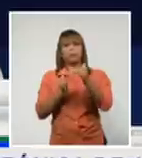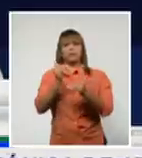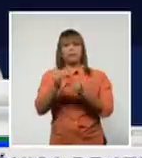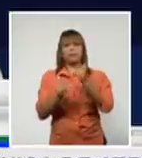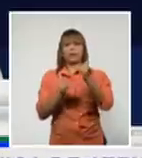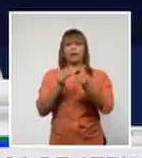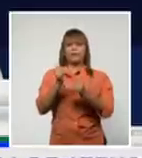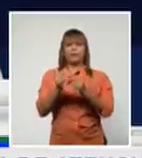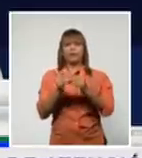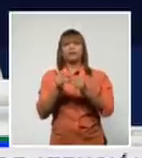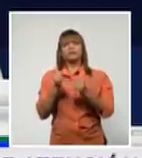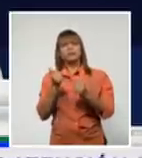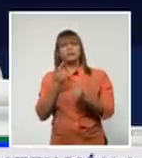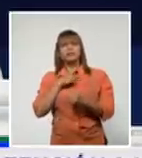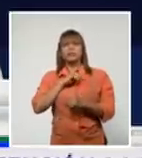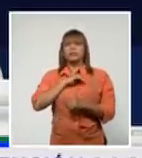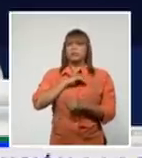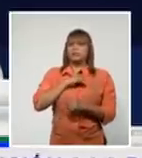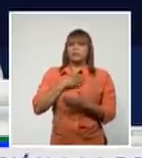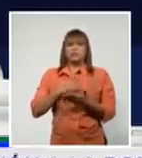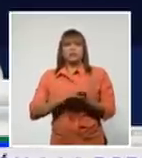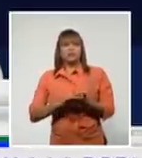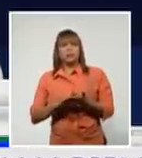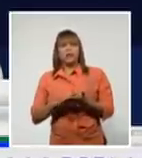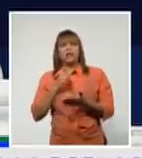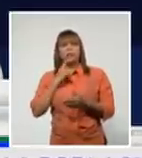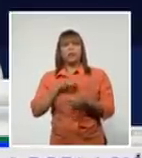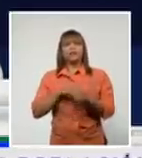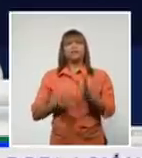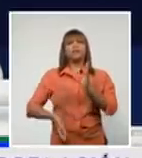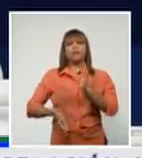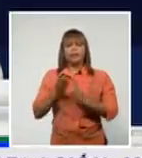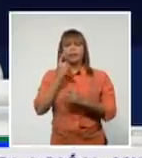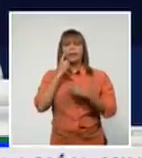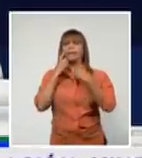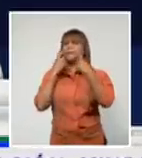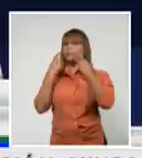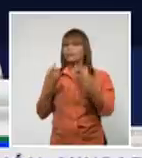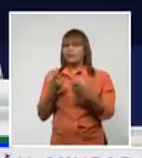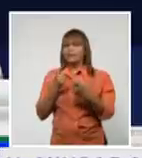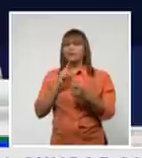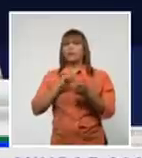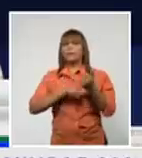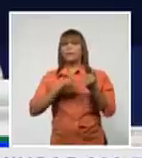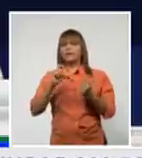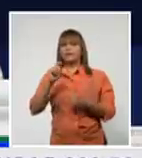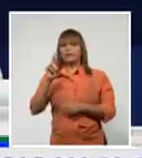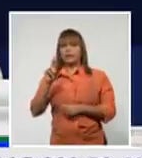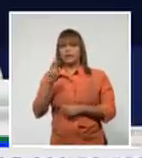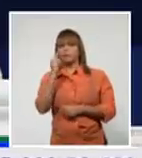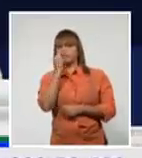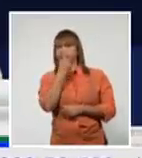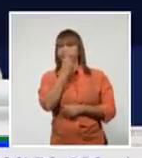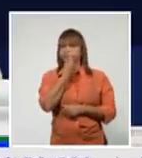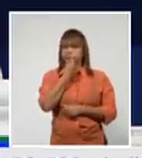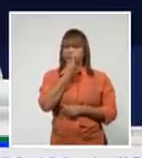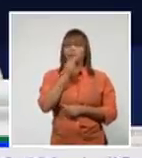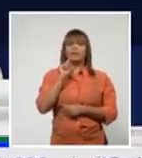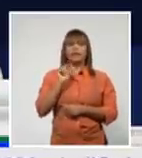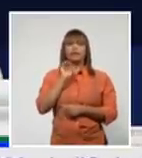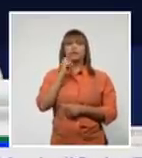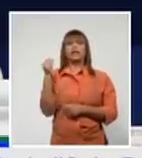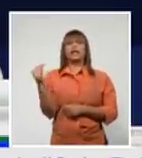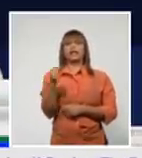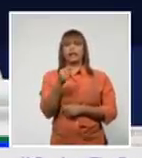prácticamente o sin síntomas en el momento del alta, y muy importante que el PCR que se le hace pues dé negativo